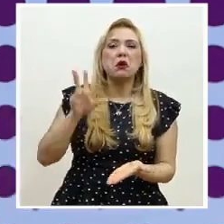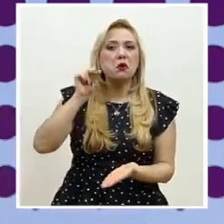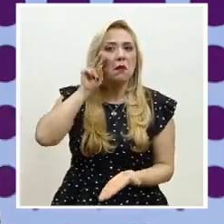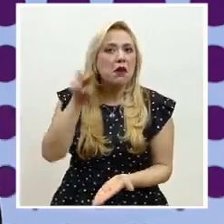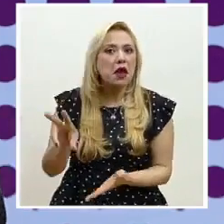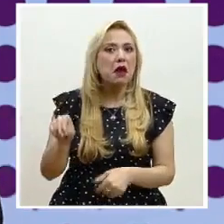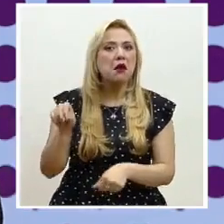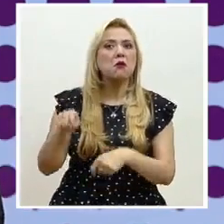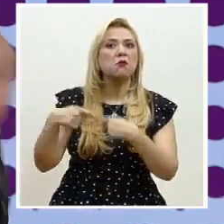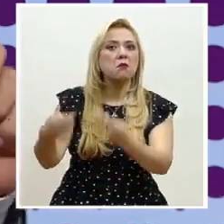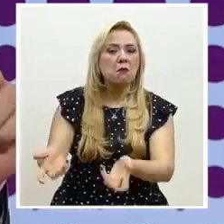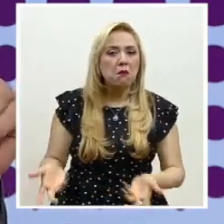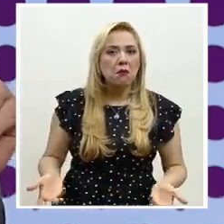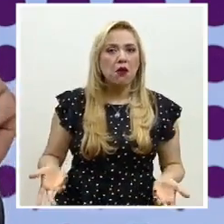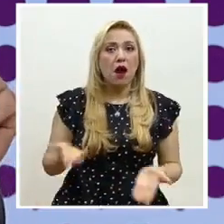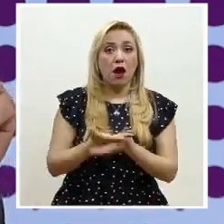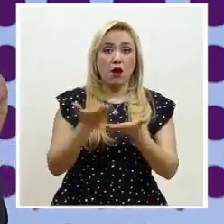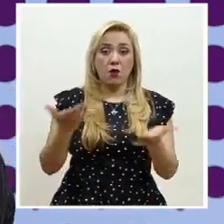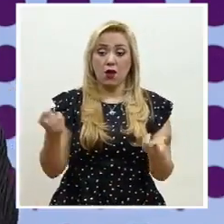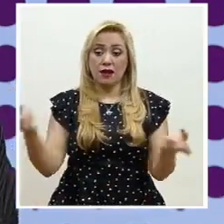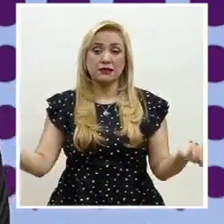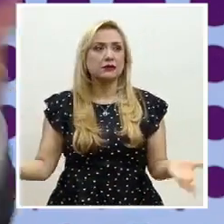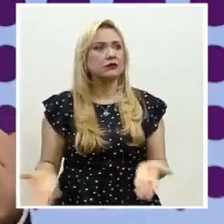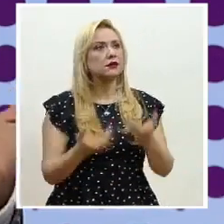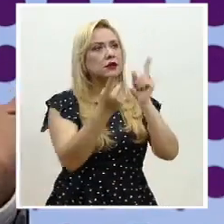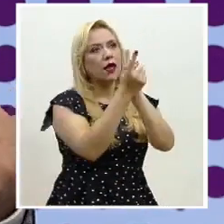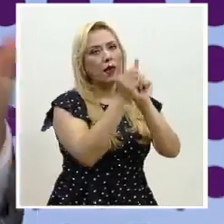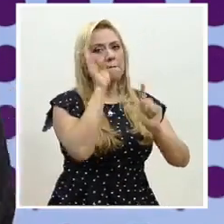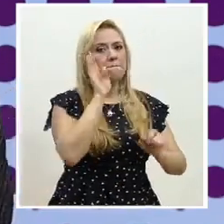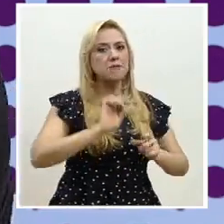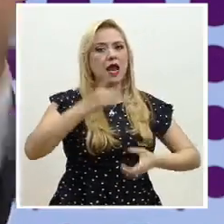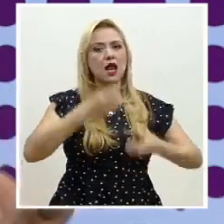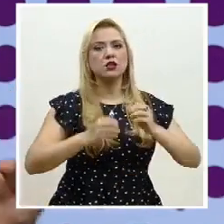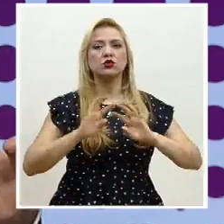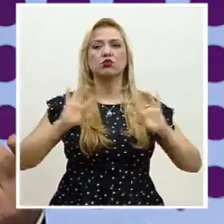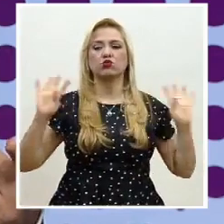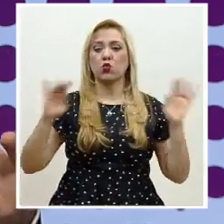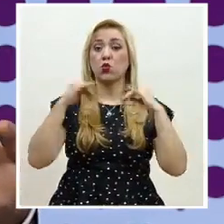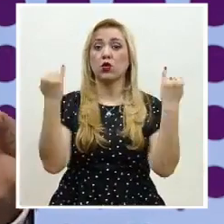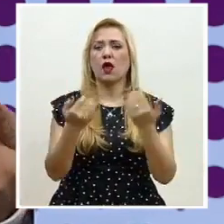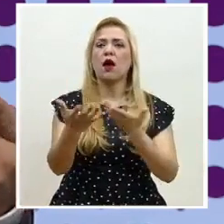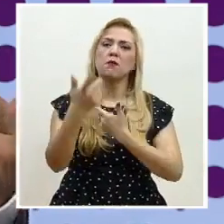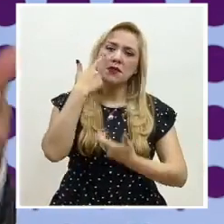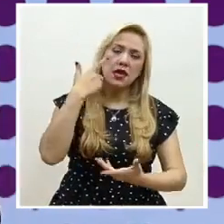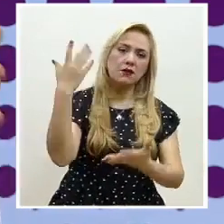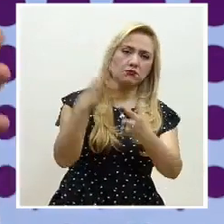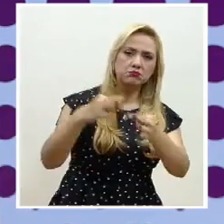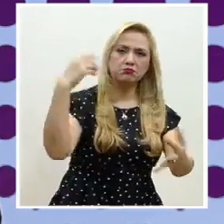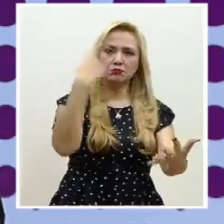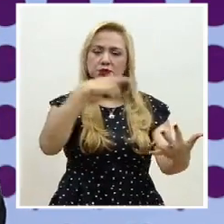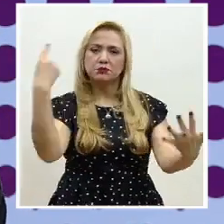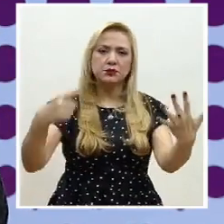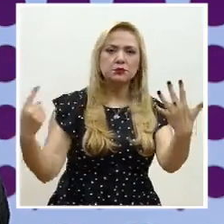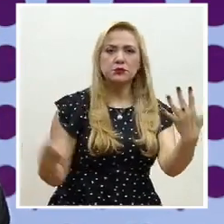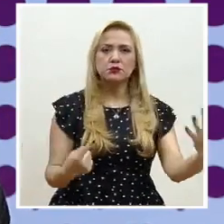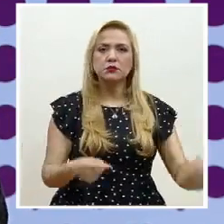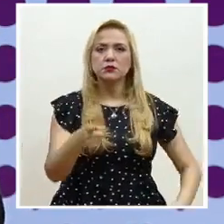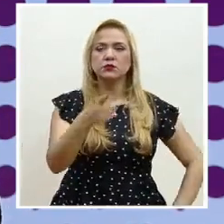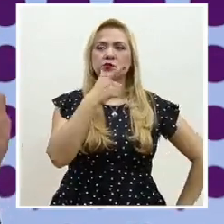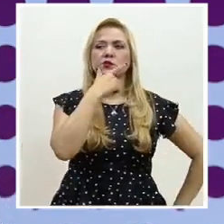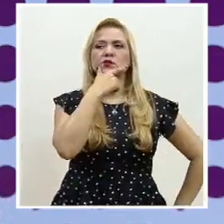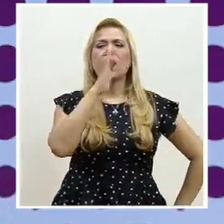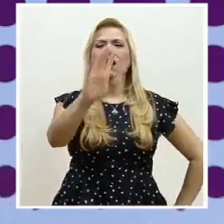soluciones y lo platicamos con el ministro. Le planteamos los problemas fácticos, los problemas de derecho, y él nos dedica a hacer una